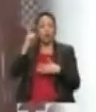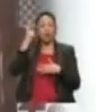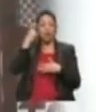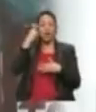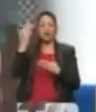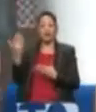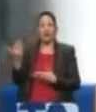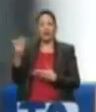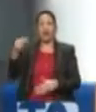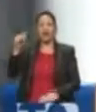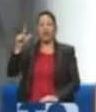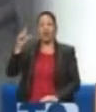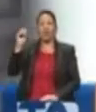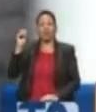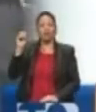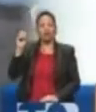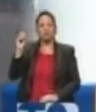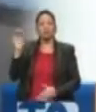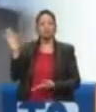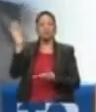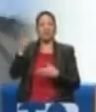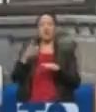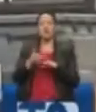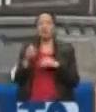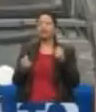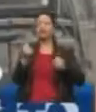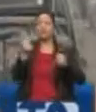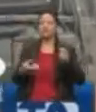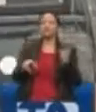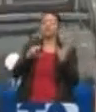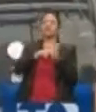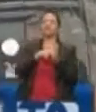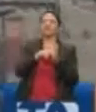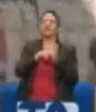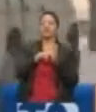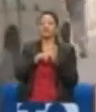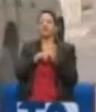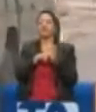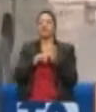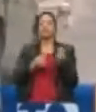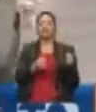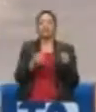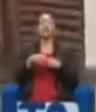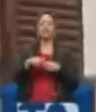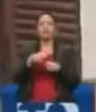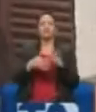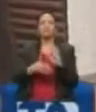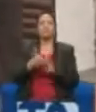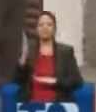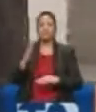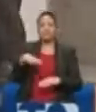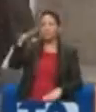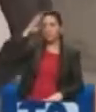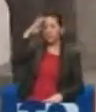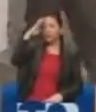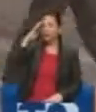Él es el señor Galo Oliva, que luego salió en un vehículo particular para no dejar huella. Los policías